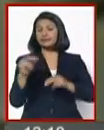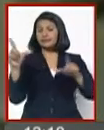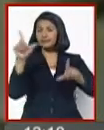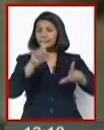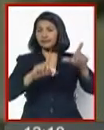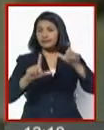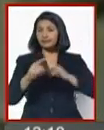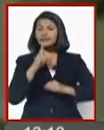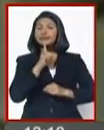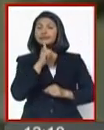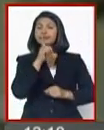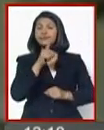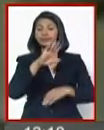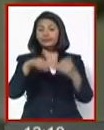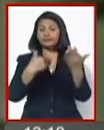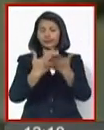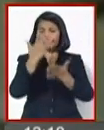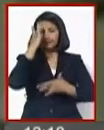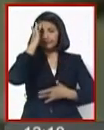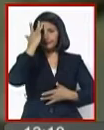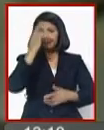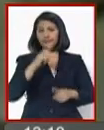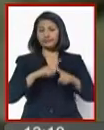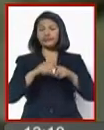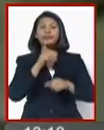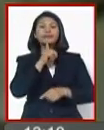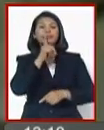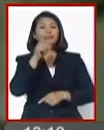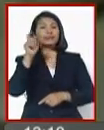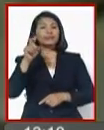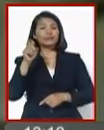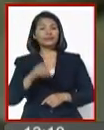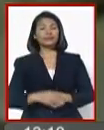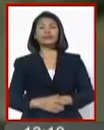realizados al menor no confirman del todo la enfermedad. Para estar seguro se tendría que hacer un análisis.